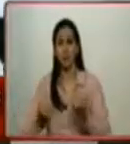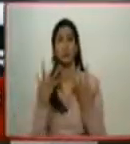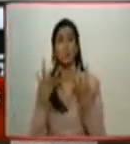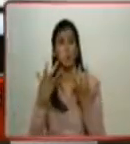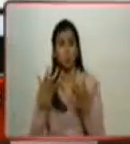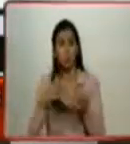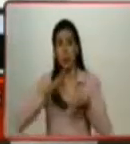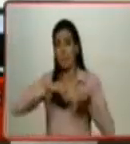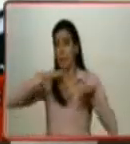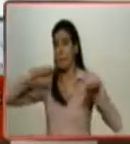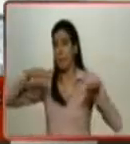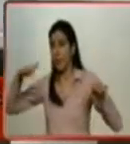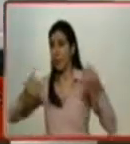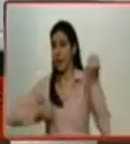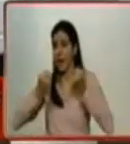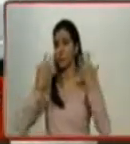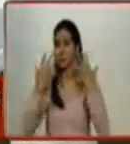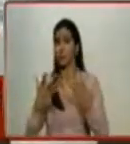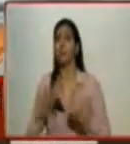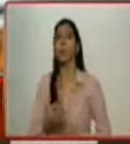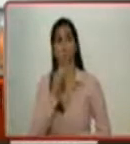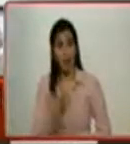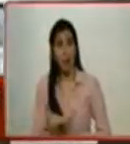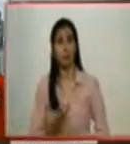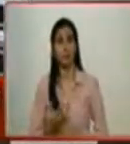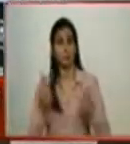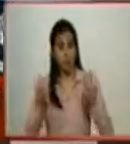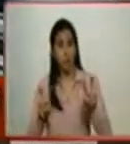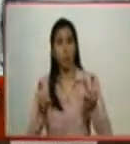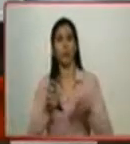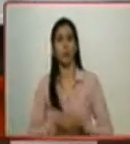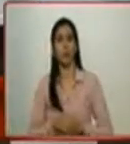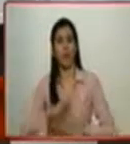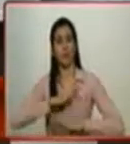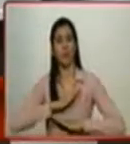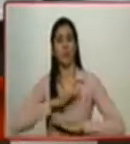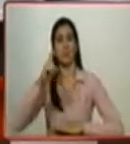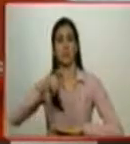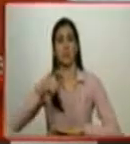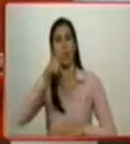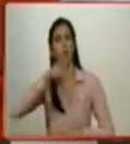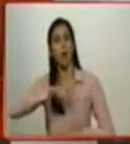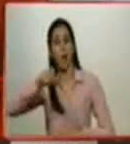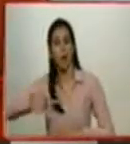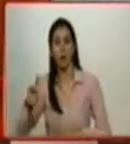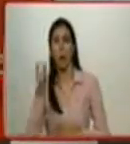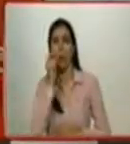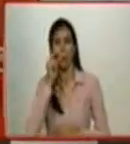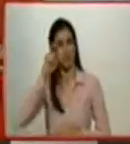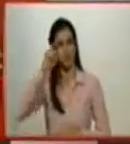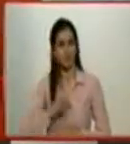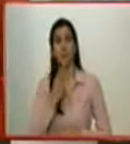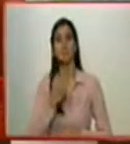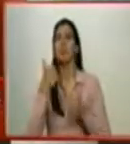masiva de vehículos utilitarios, es decir, vehículos para satisfacer necesidades del pueblo. Arreaza destacó la